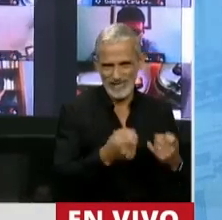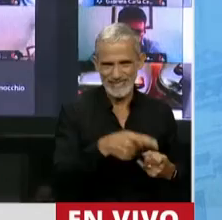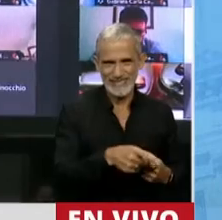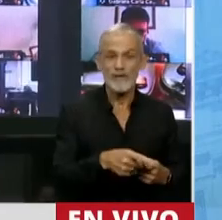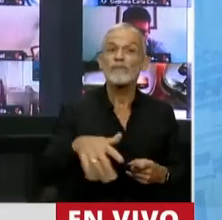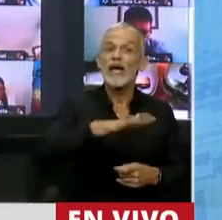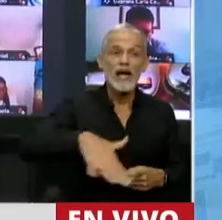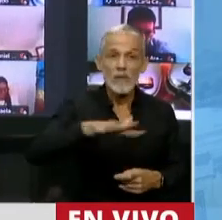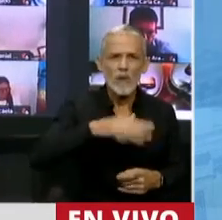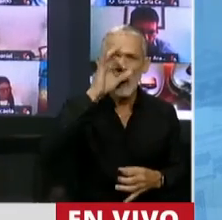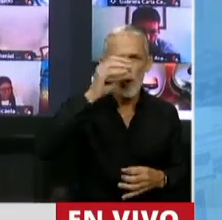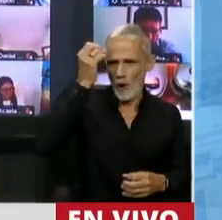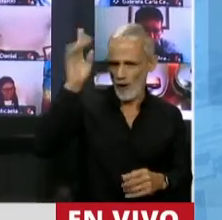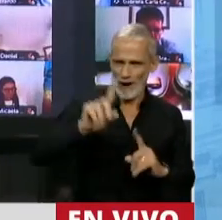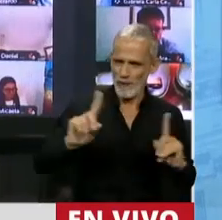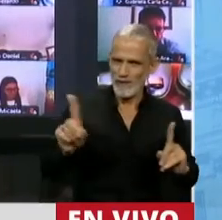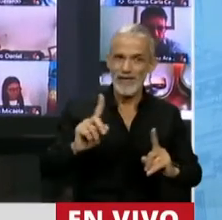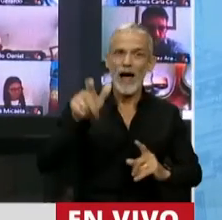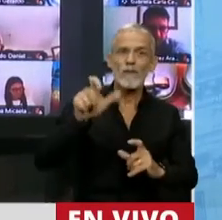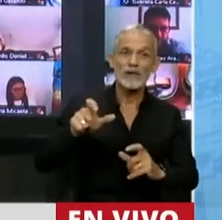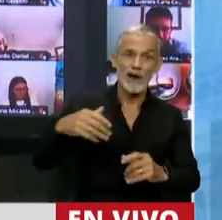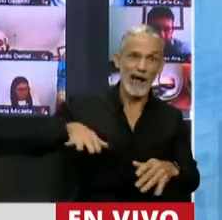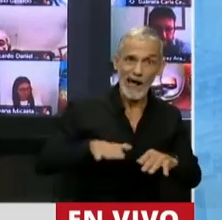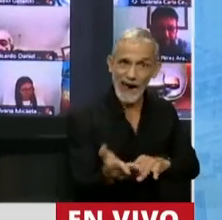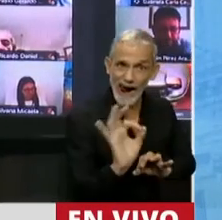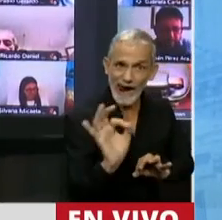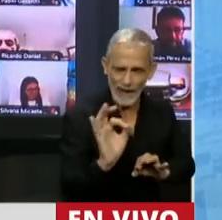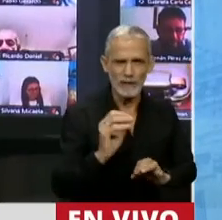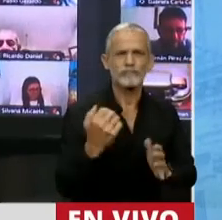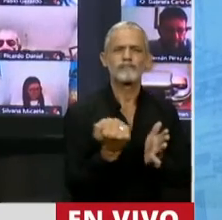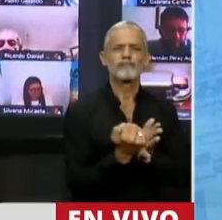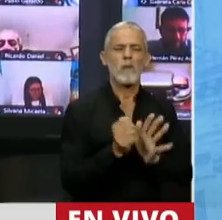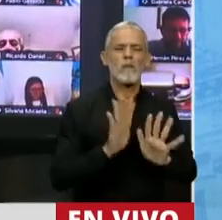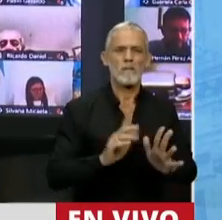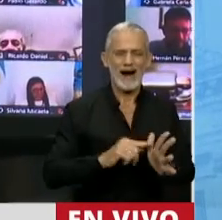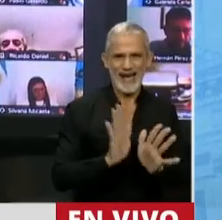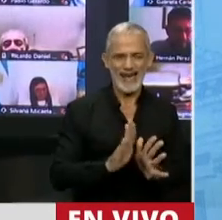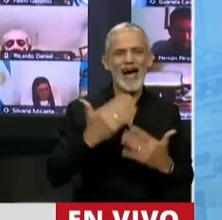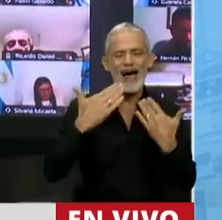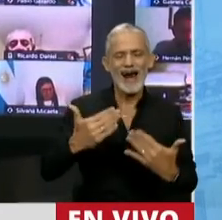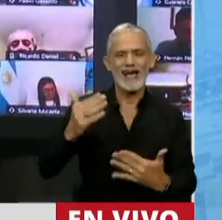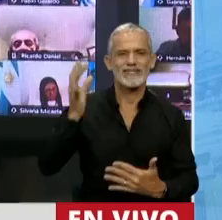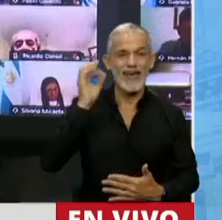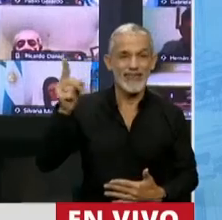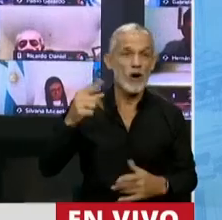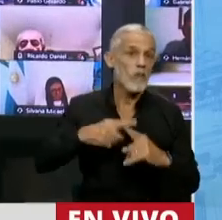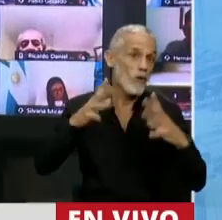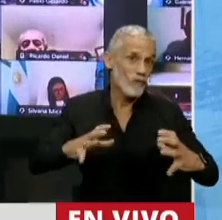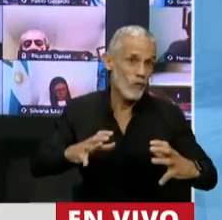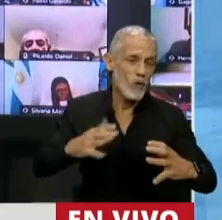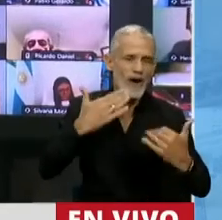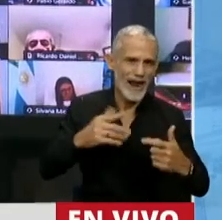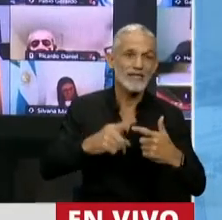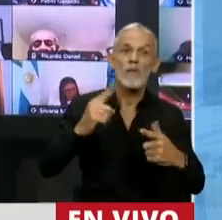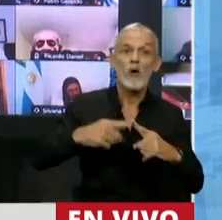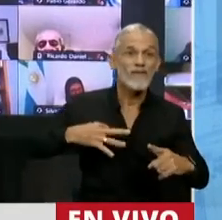que el pueblo nunca olvida a quien no lo traiciona. Gracias, Diego, por tu fútbol, por